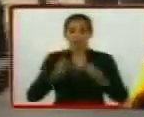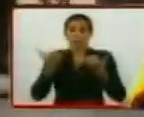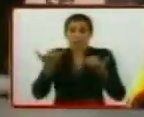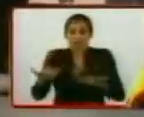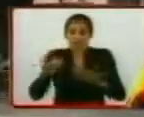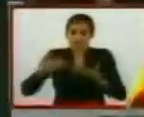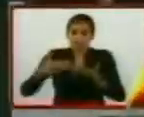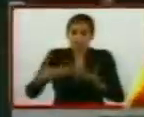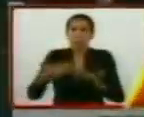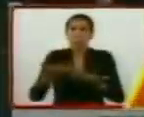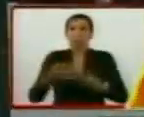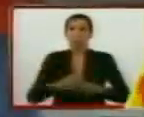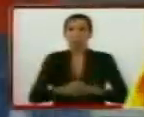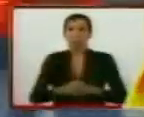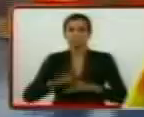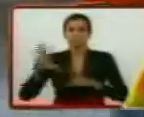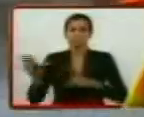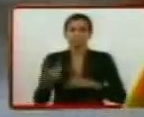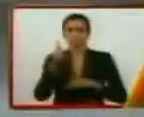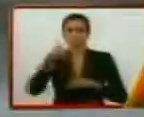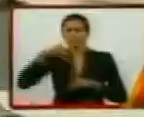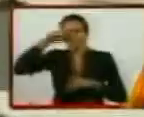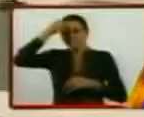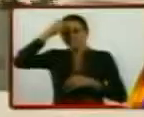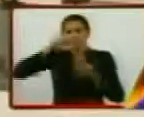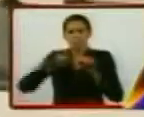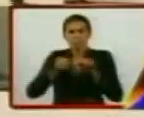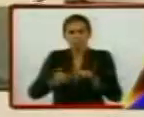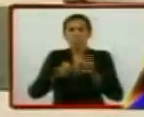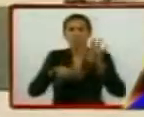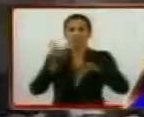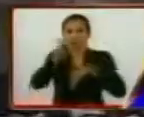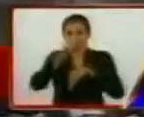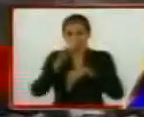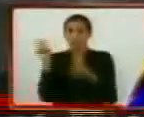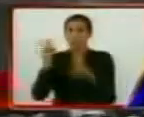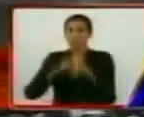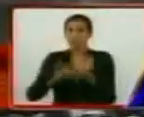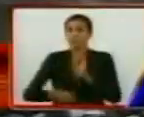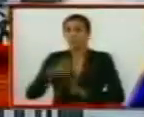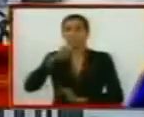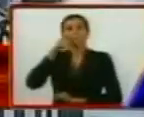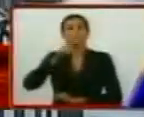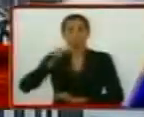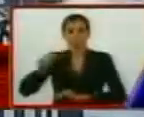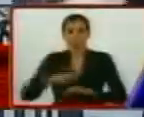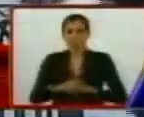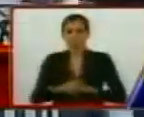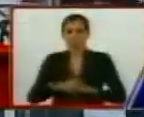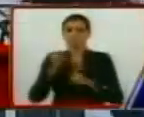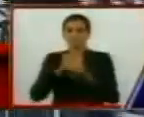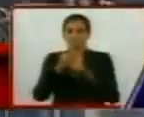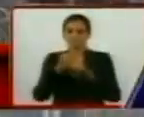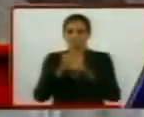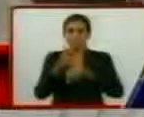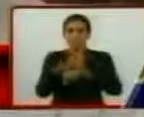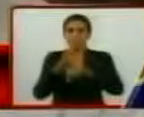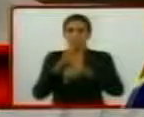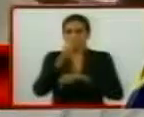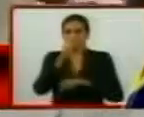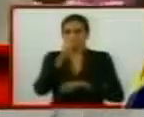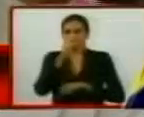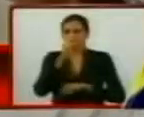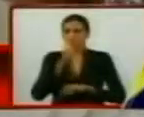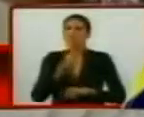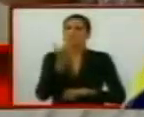Para unos, la principal lección durante estos años es la participación popular en la gestión de gobierno. Una de las partes que yo